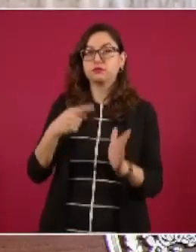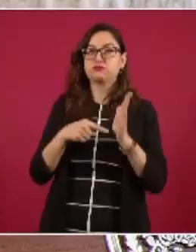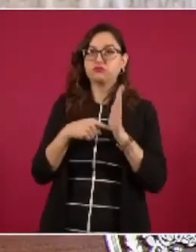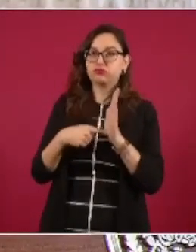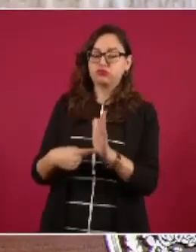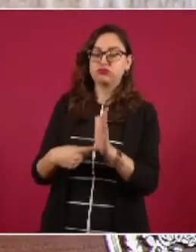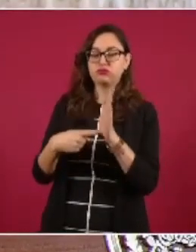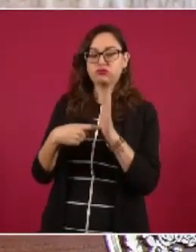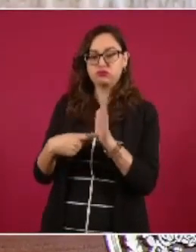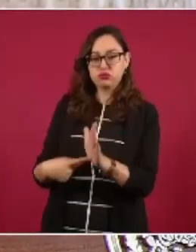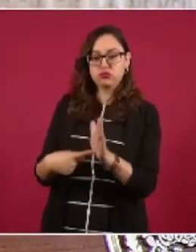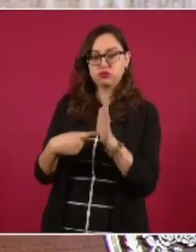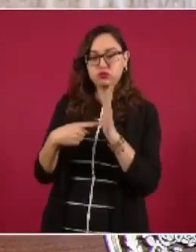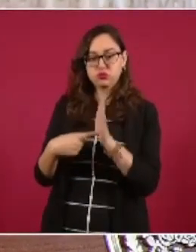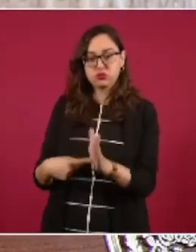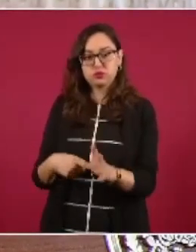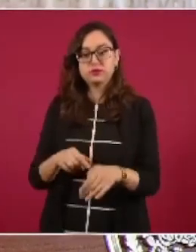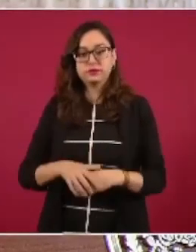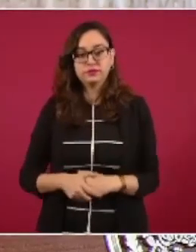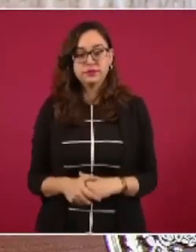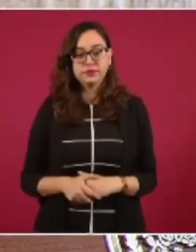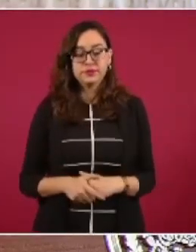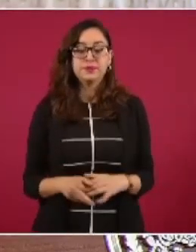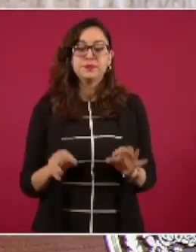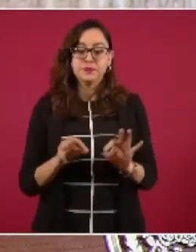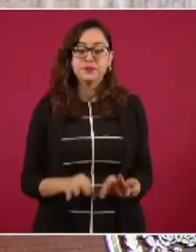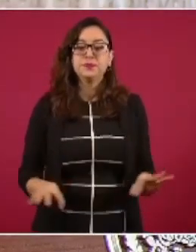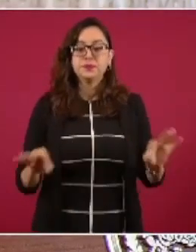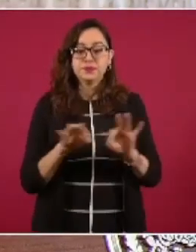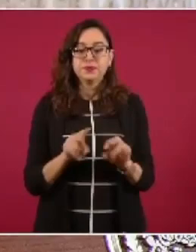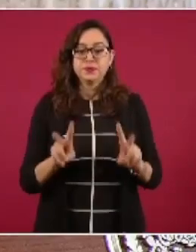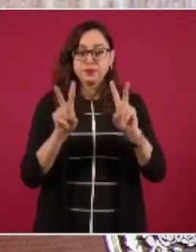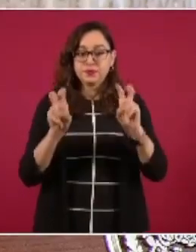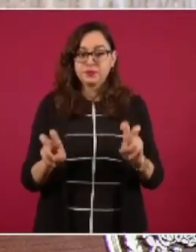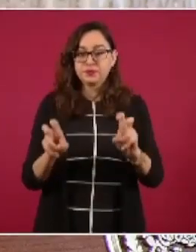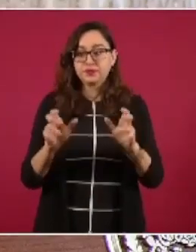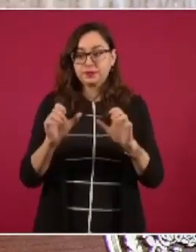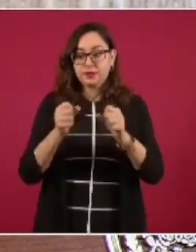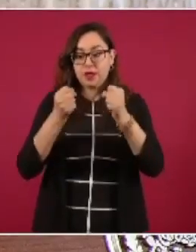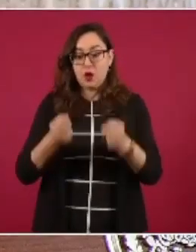que es garantizar la seguridad, sobre todo en lo que tiene que ver con homicidios,